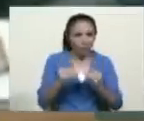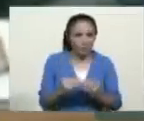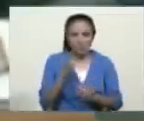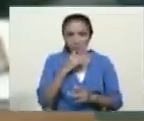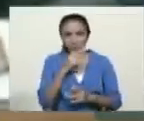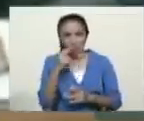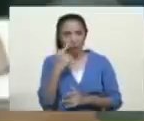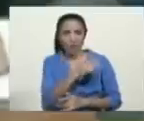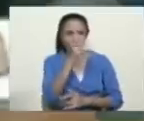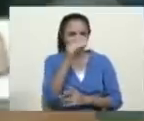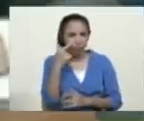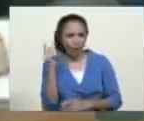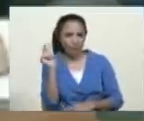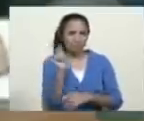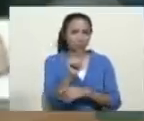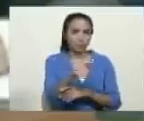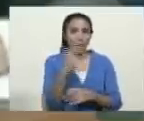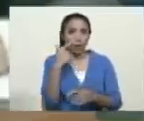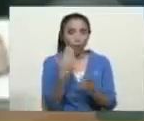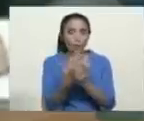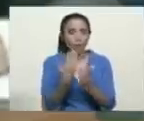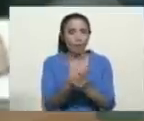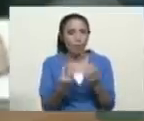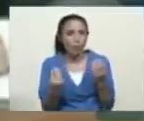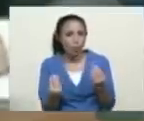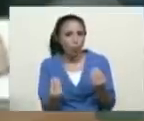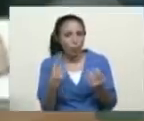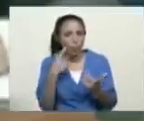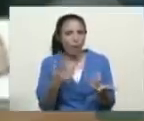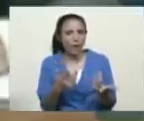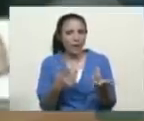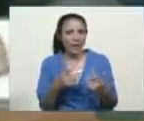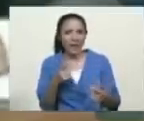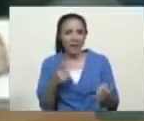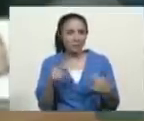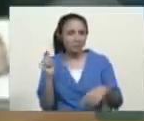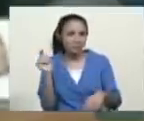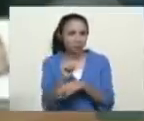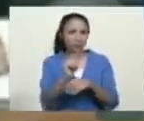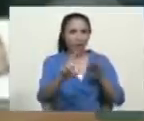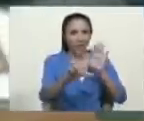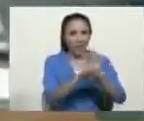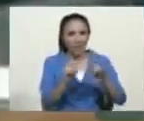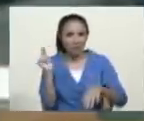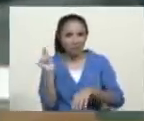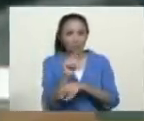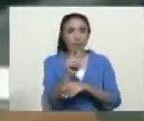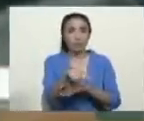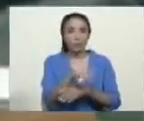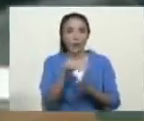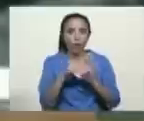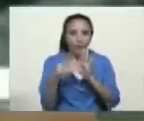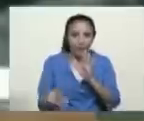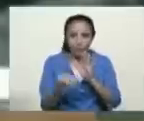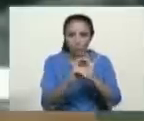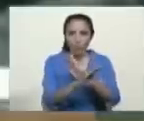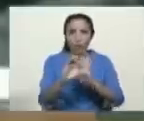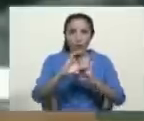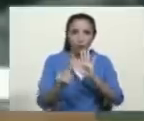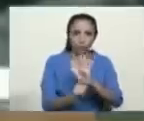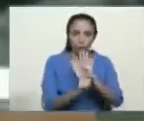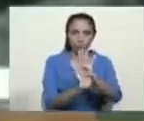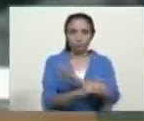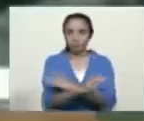una burla. Estamos viendo que se está pisoteando la ley y los derechos de la Constitución. No